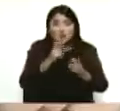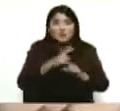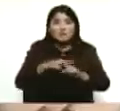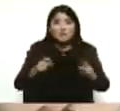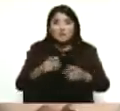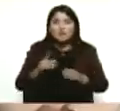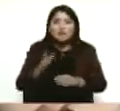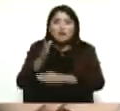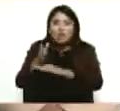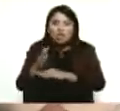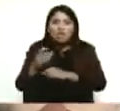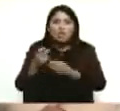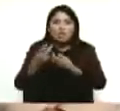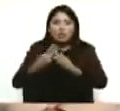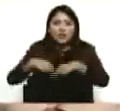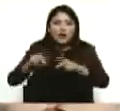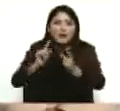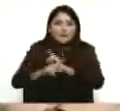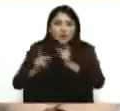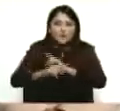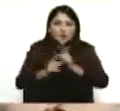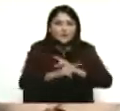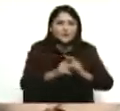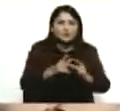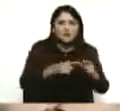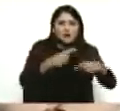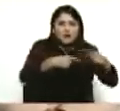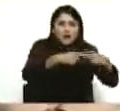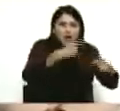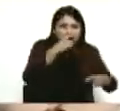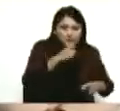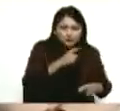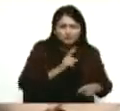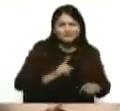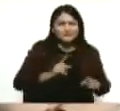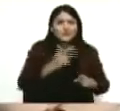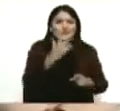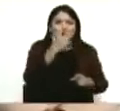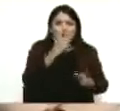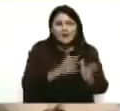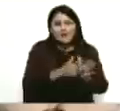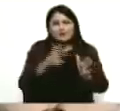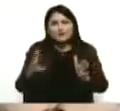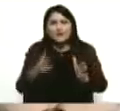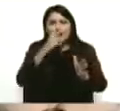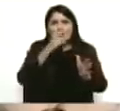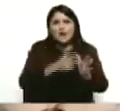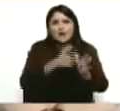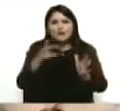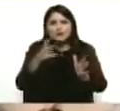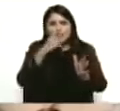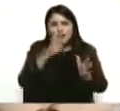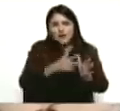estarla renovando todos los años, y eso es algo que es muy importante. Luego